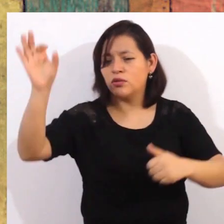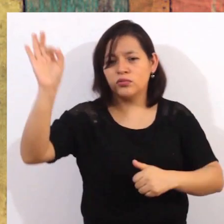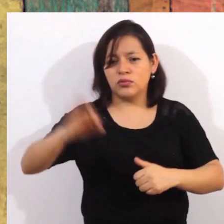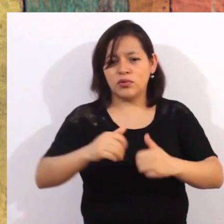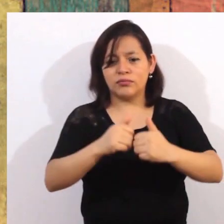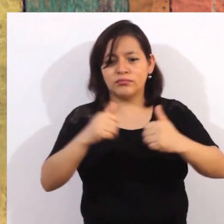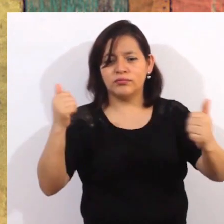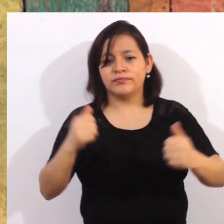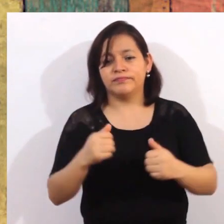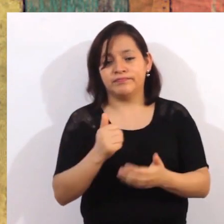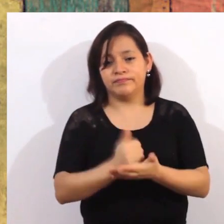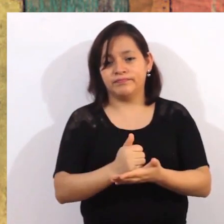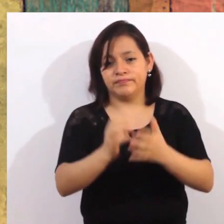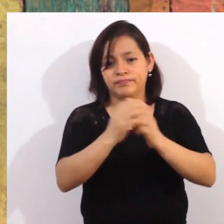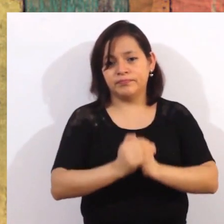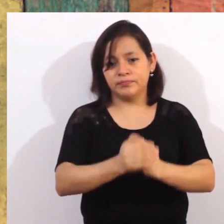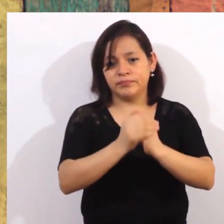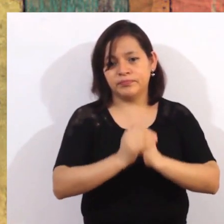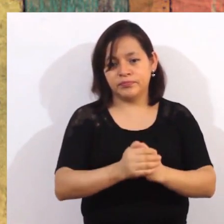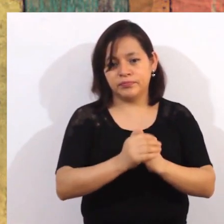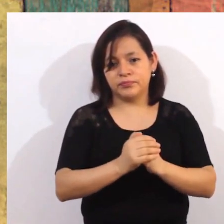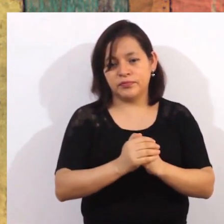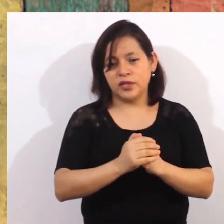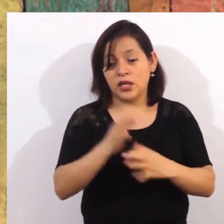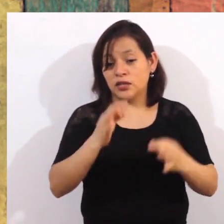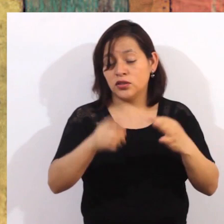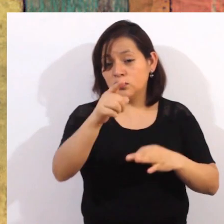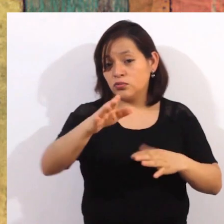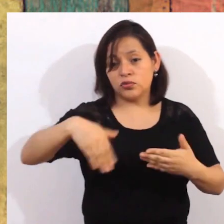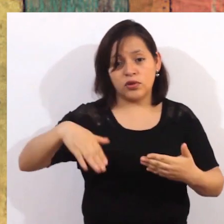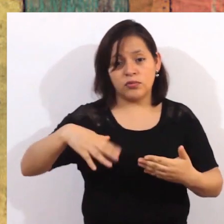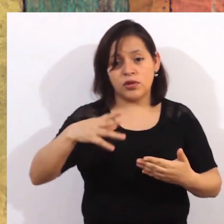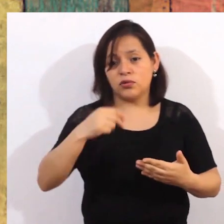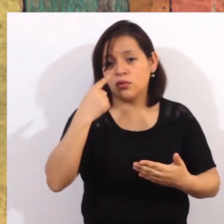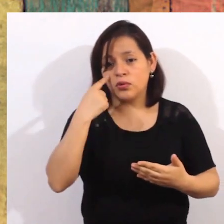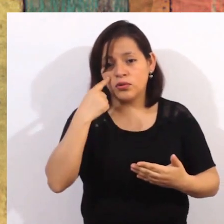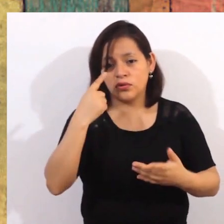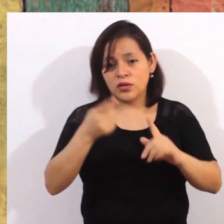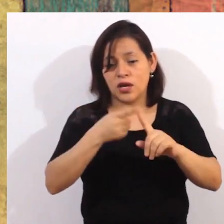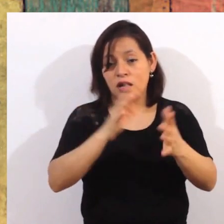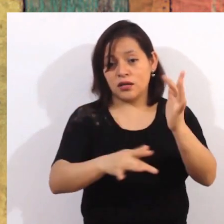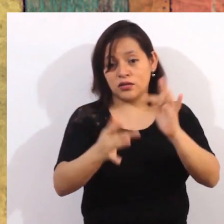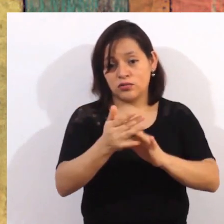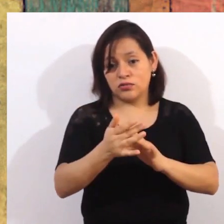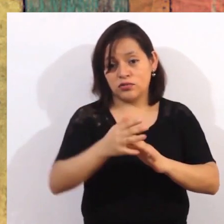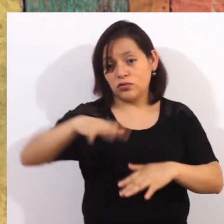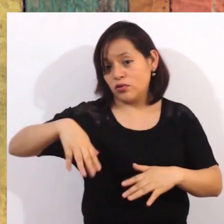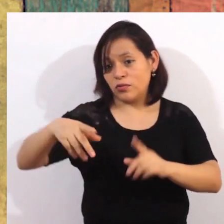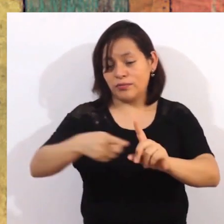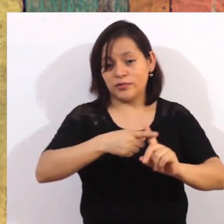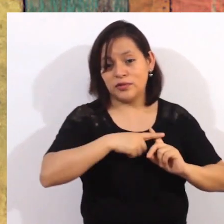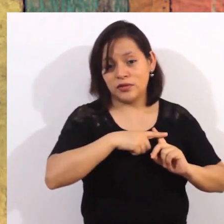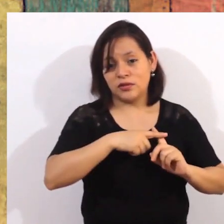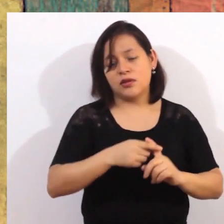Padre responsable. Oremos. Si aún no conoces a Cristo Jesús y tú has pensado que todo lo que ha sucedido en tu